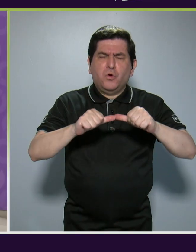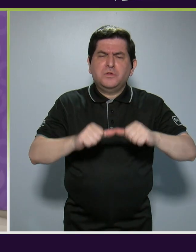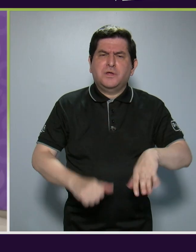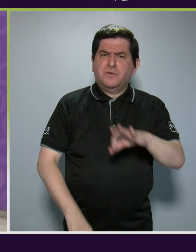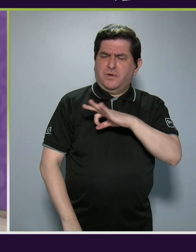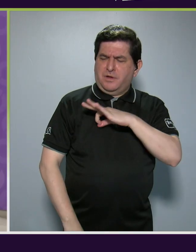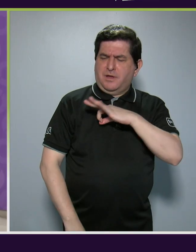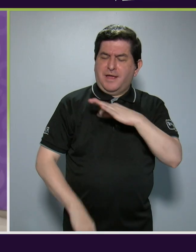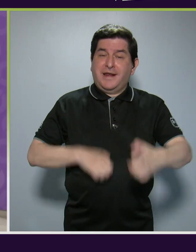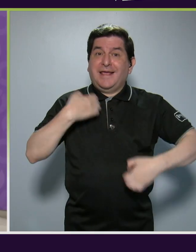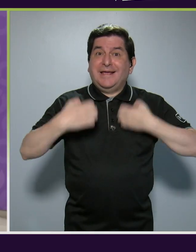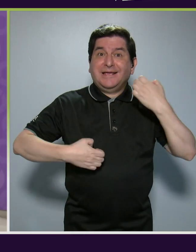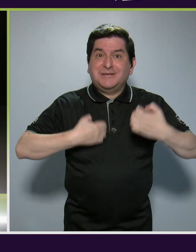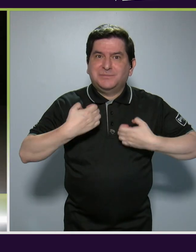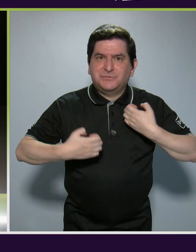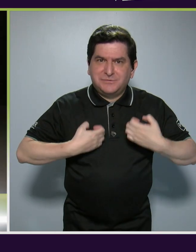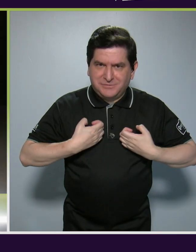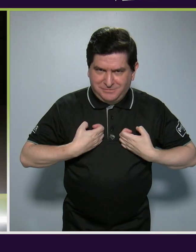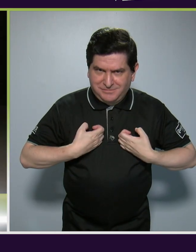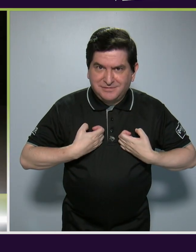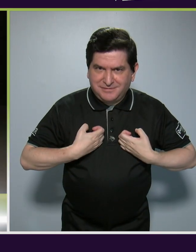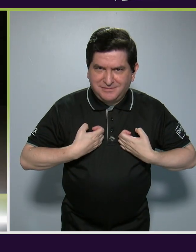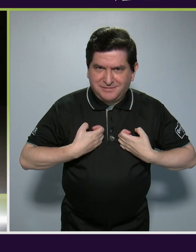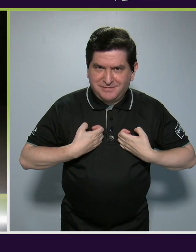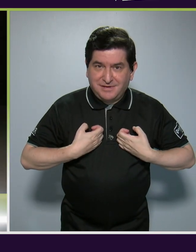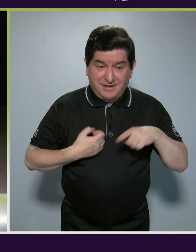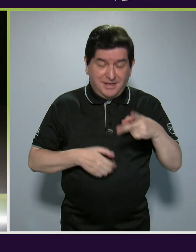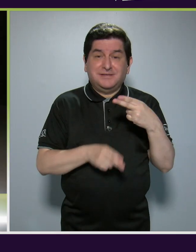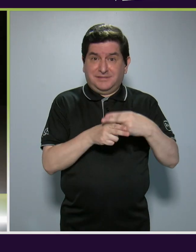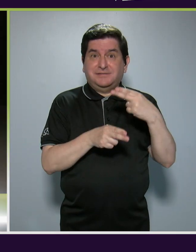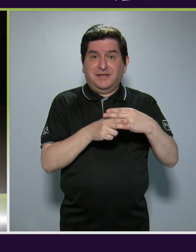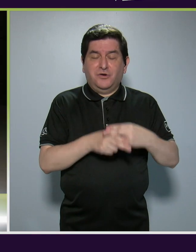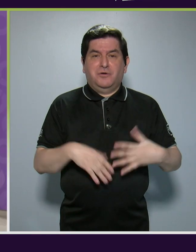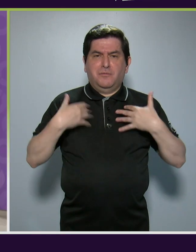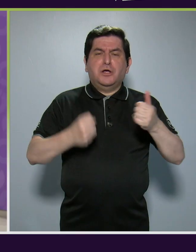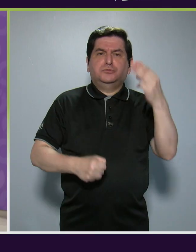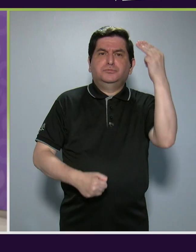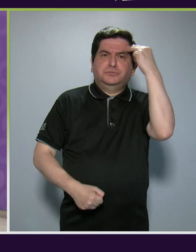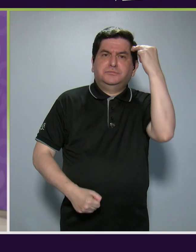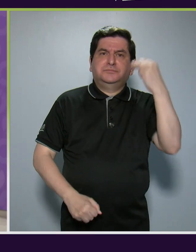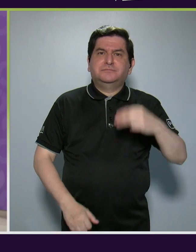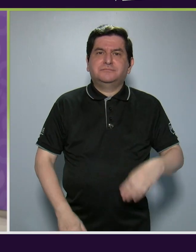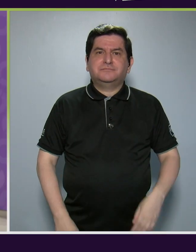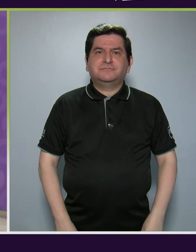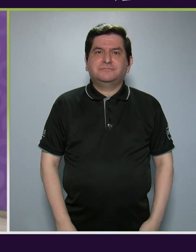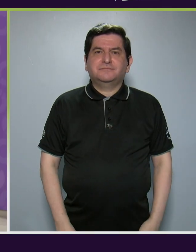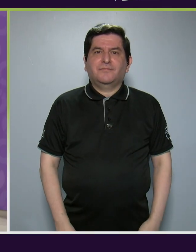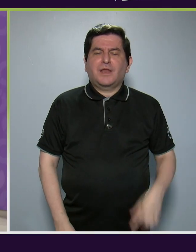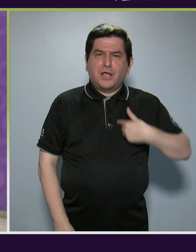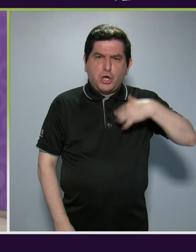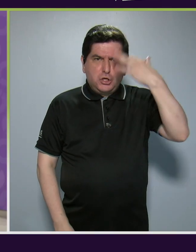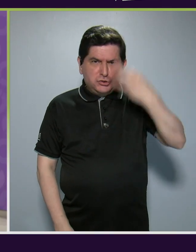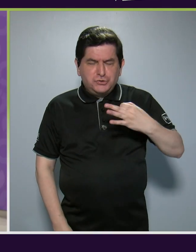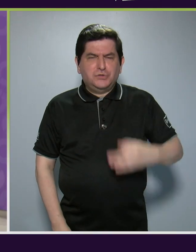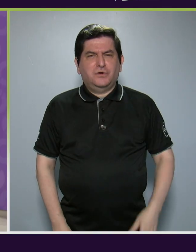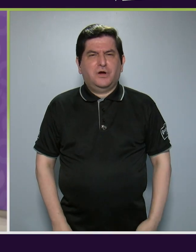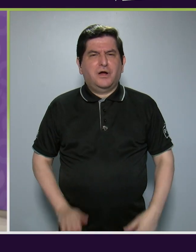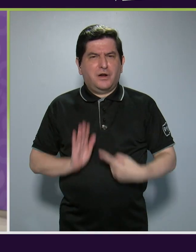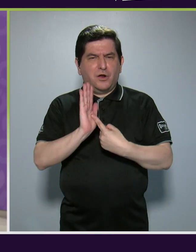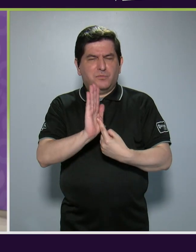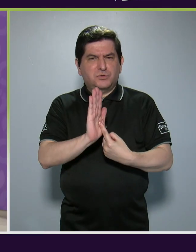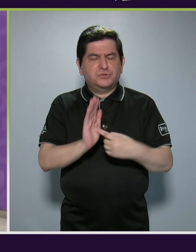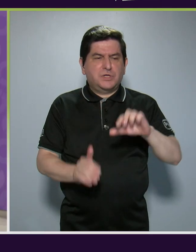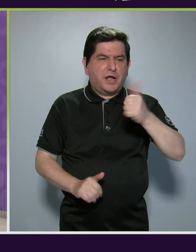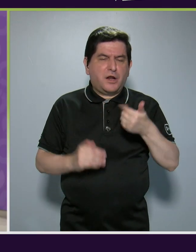bienestar emocional, ¿verdad?, que así se llama, de salud mental, etcétera. Y yo creo que rescatábamos otro de